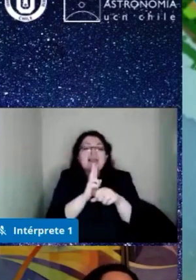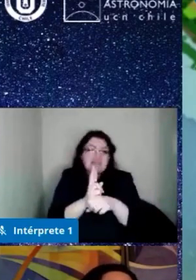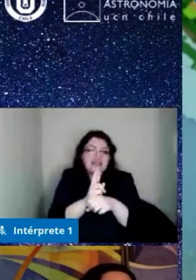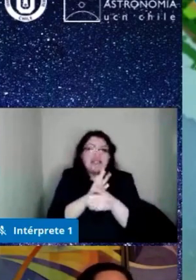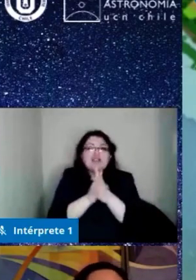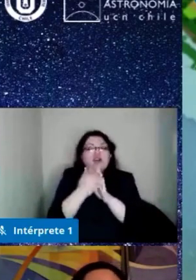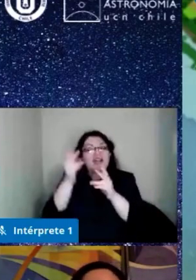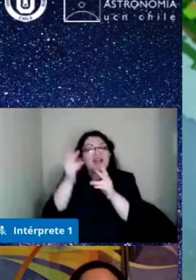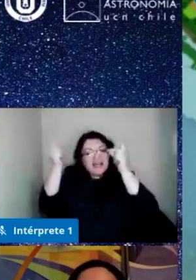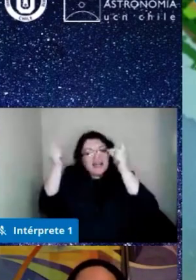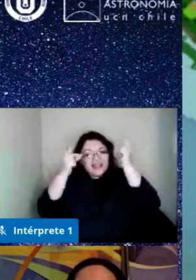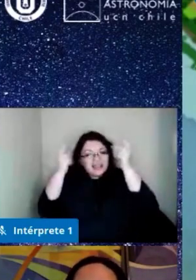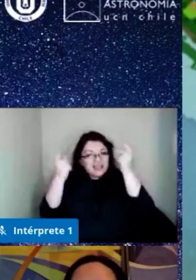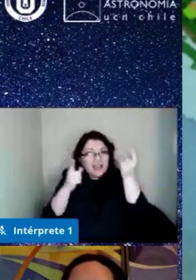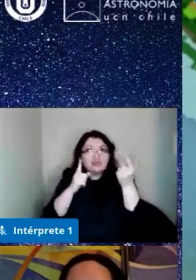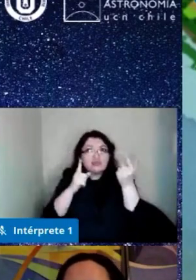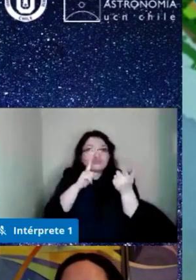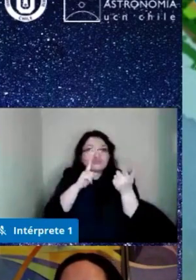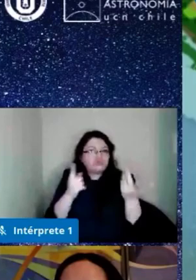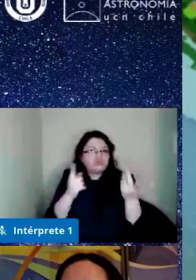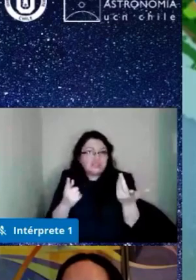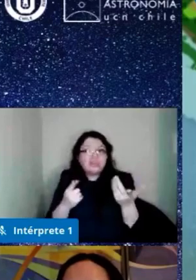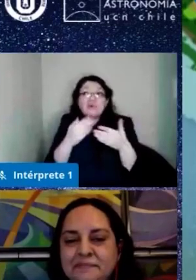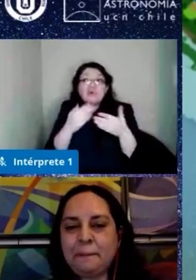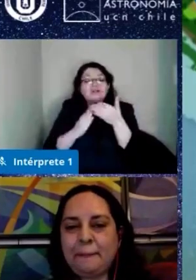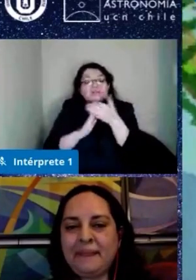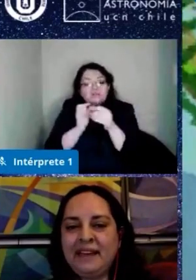medida que hemos ido creciendo en esto.